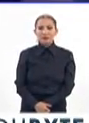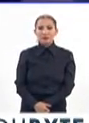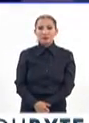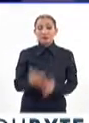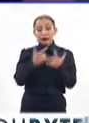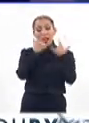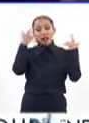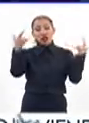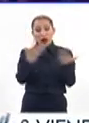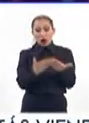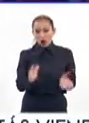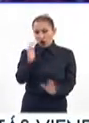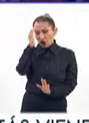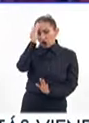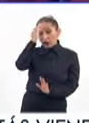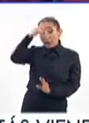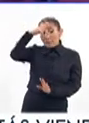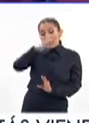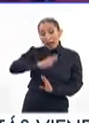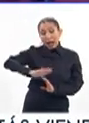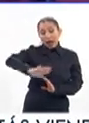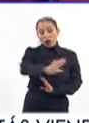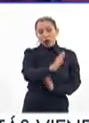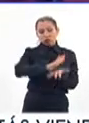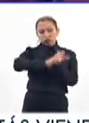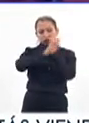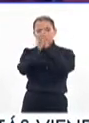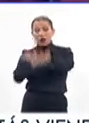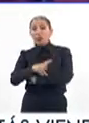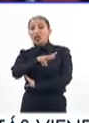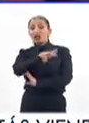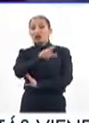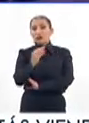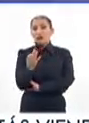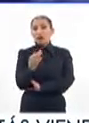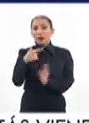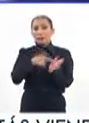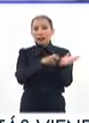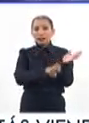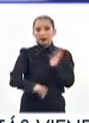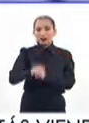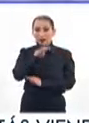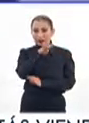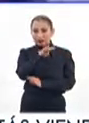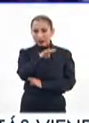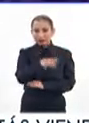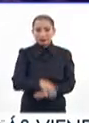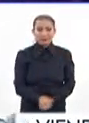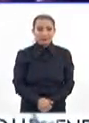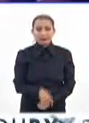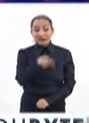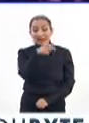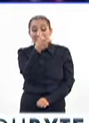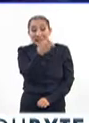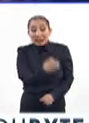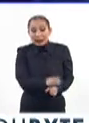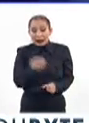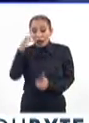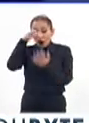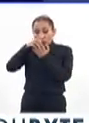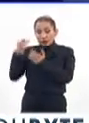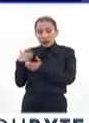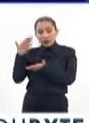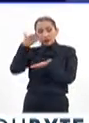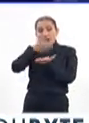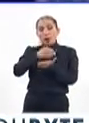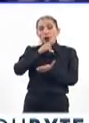La historia de lo que hoy conocemos como México dio un giro el 18 de febrero de 1519. Ese día, Hernán Cortés